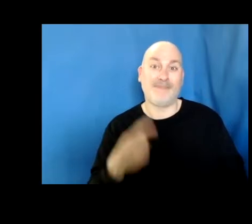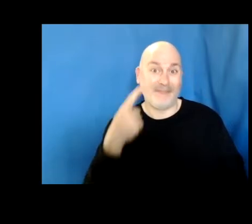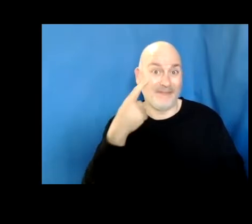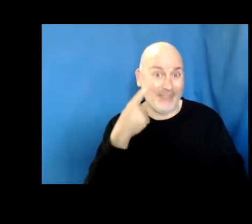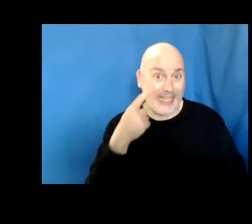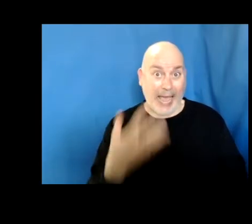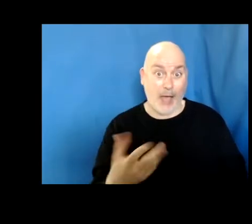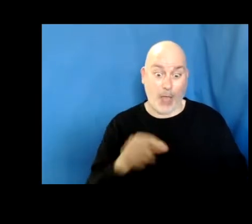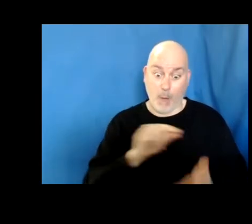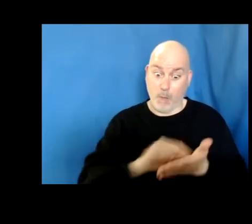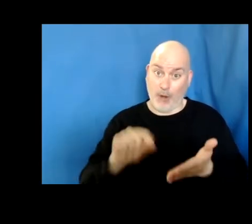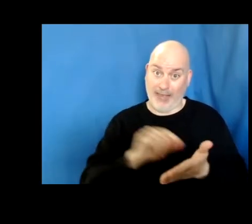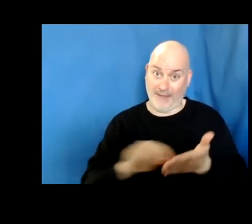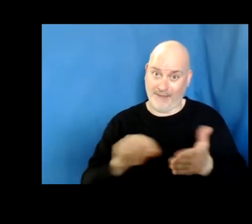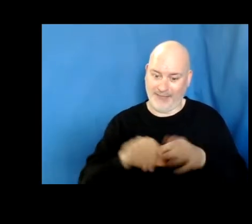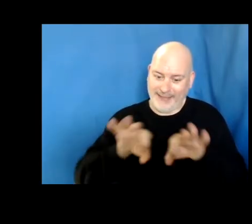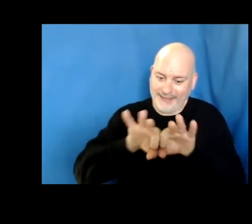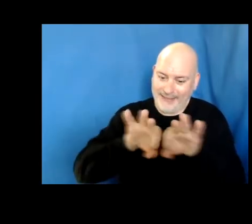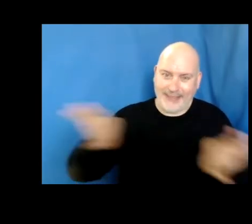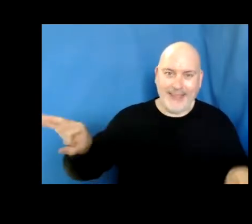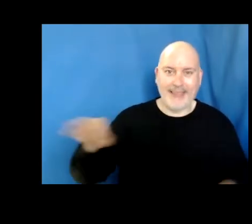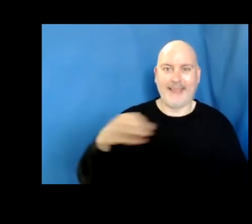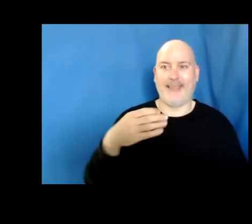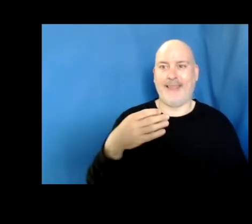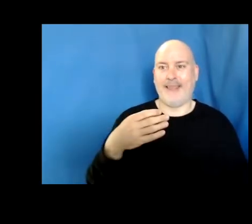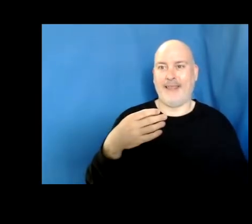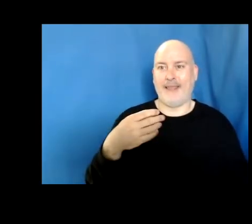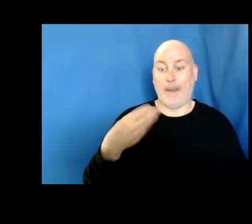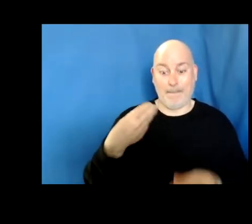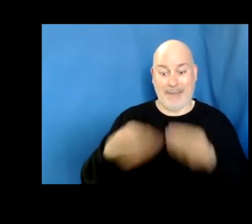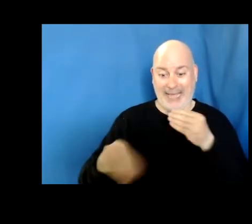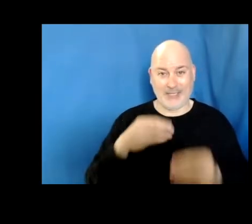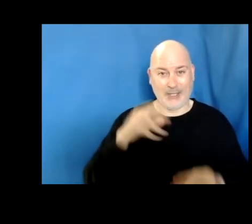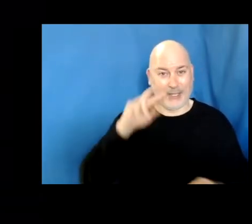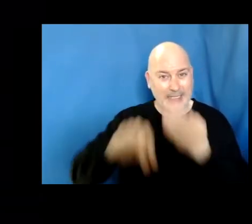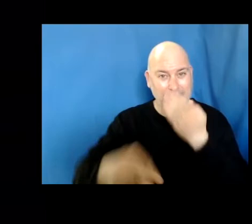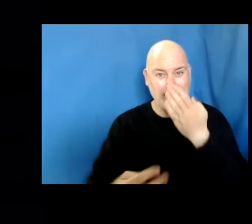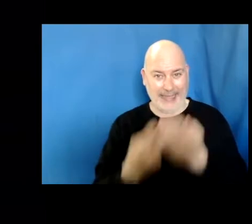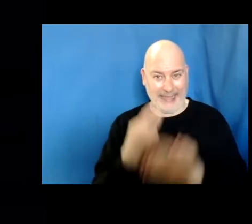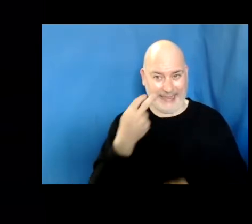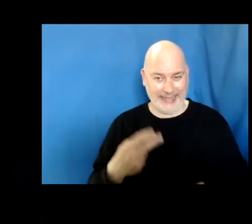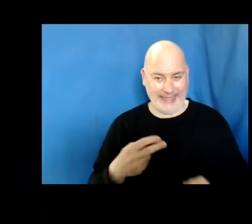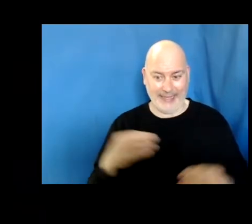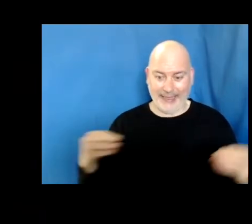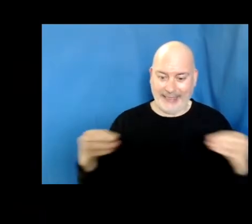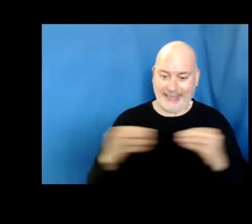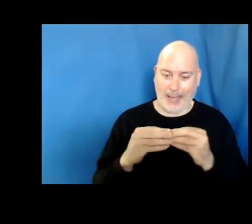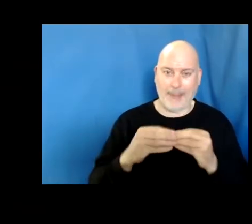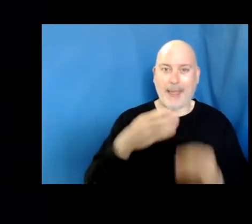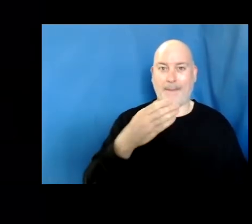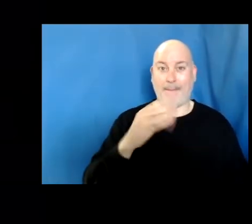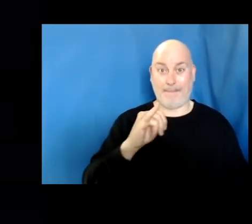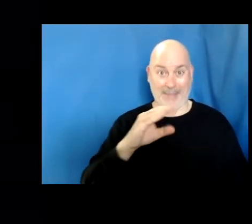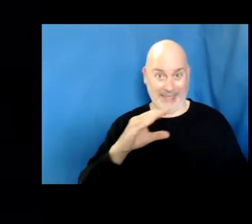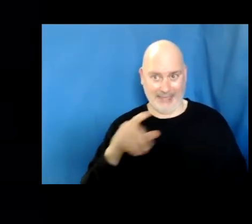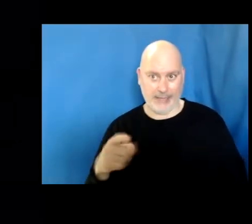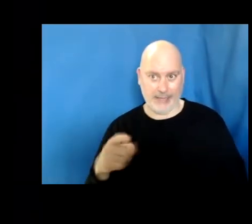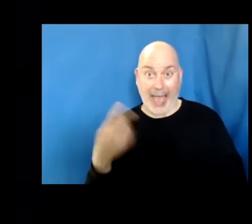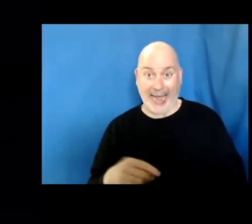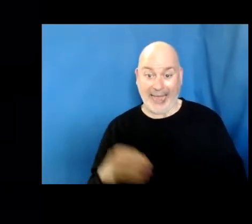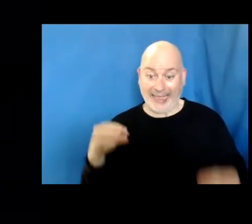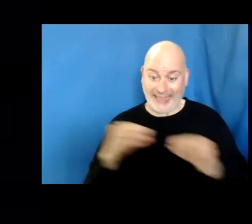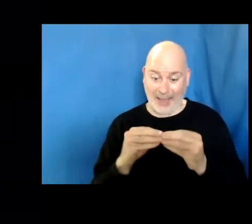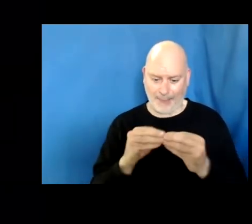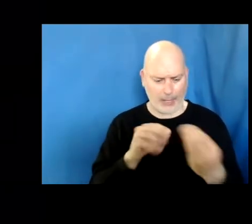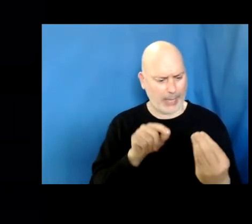los bolígrafos de cristal, de plástico transparentes, con los tapones, ahora en el tapón llevan un agujerito.